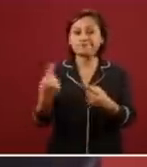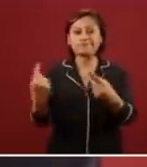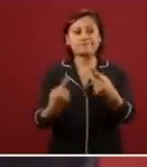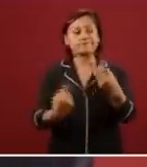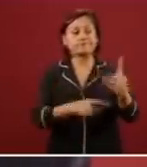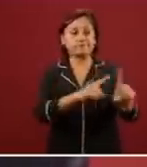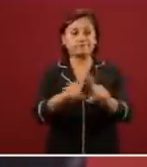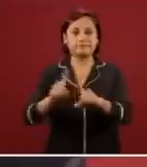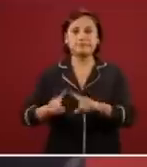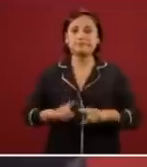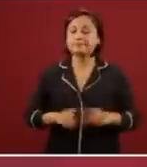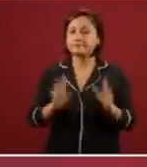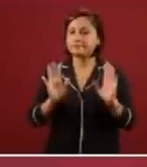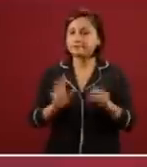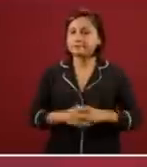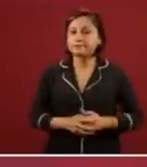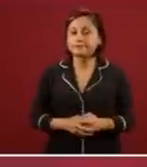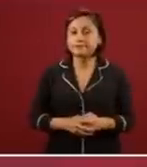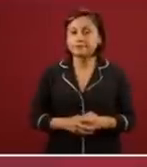Vamos ahora a